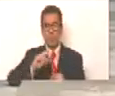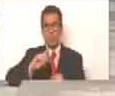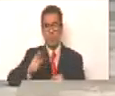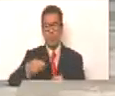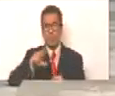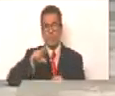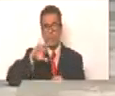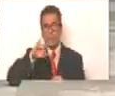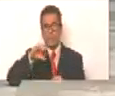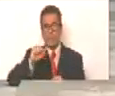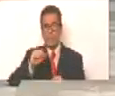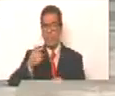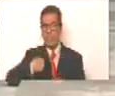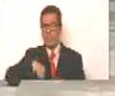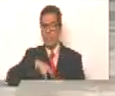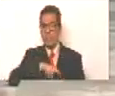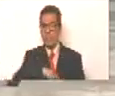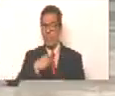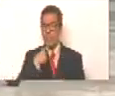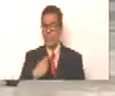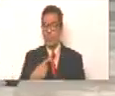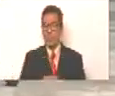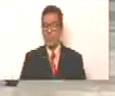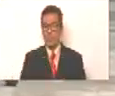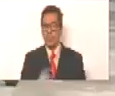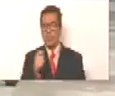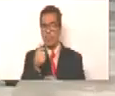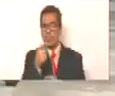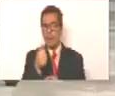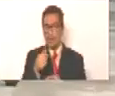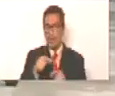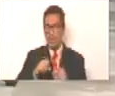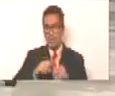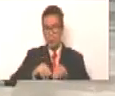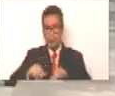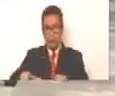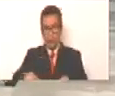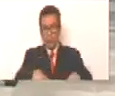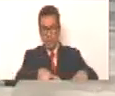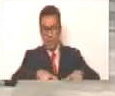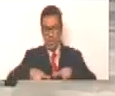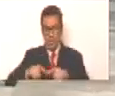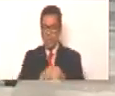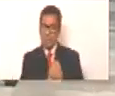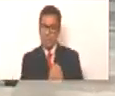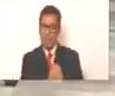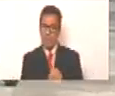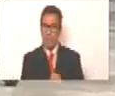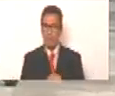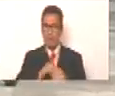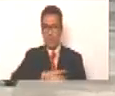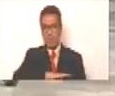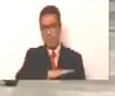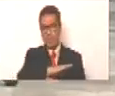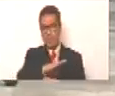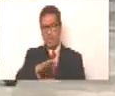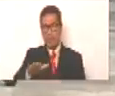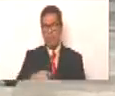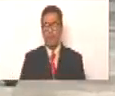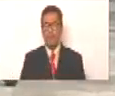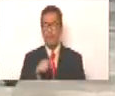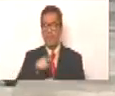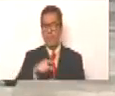Pero a nosotros nos dejaron un pedacito de tierra que amamos. Es un desierto, pero ese desierto lo